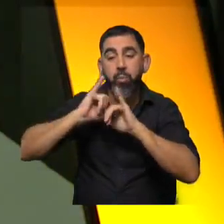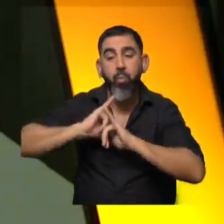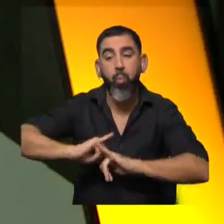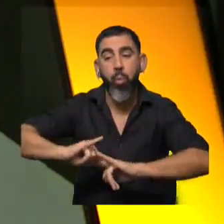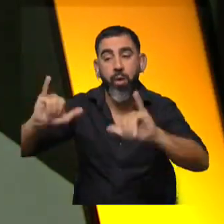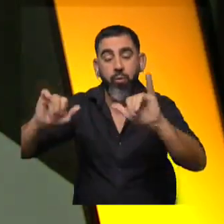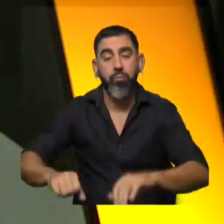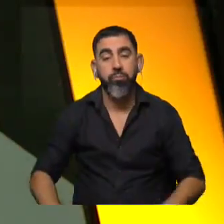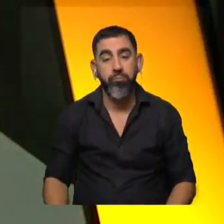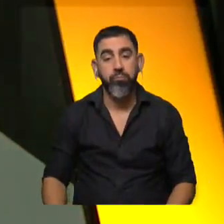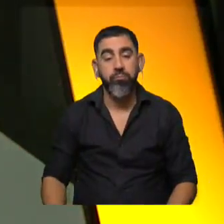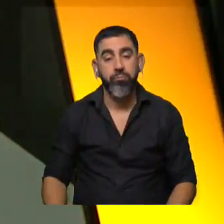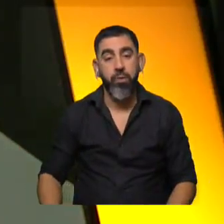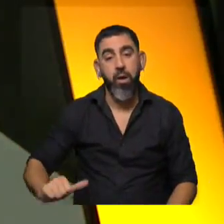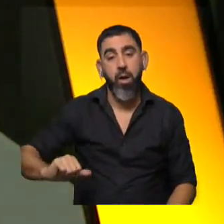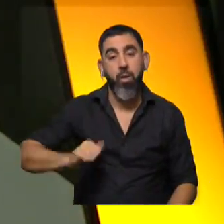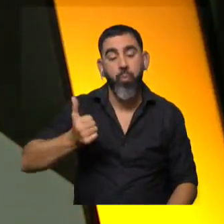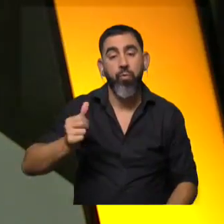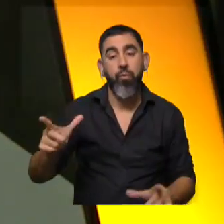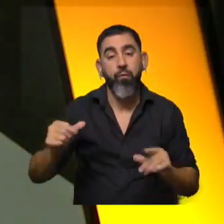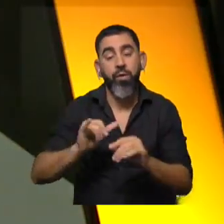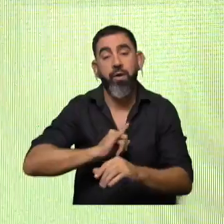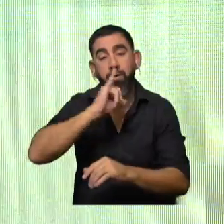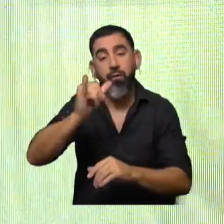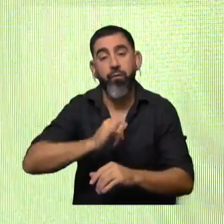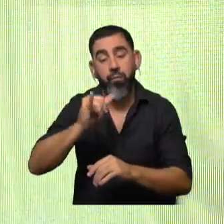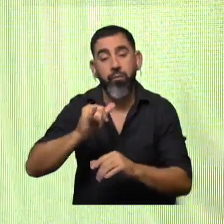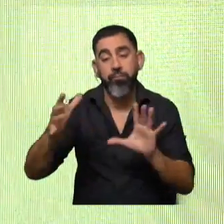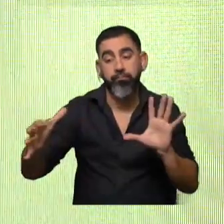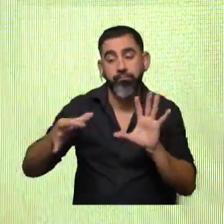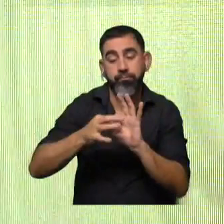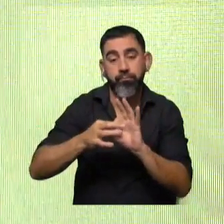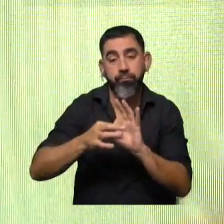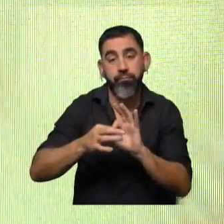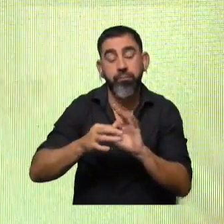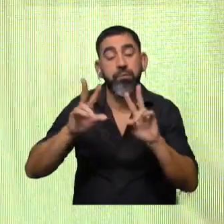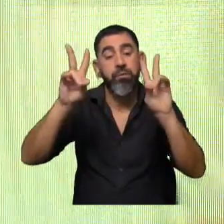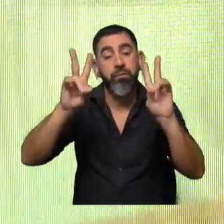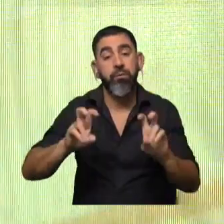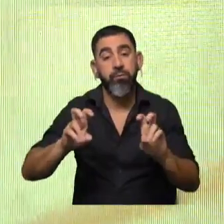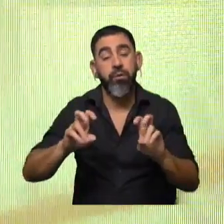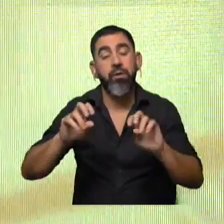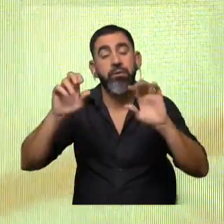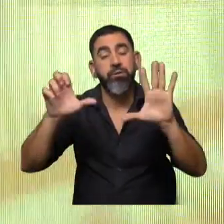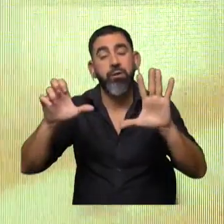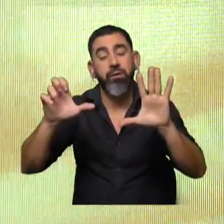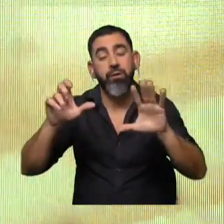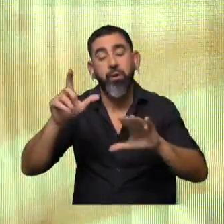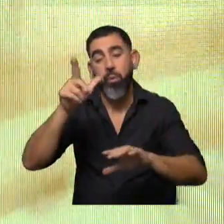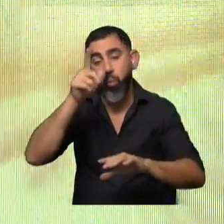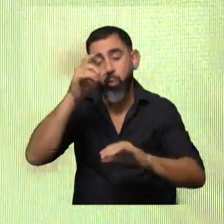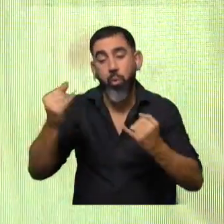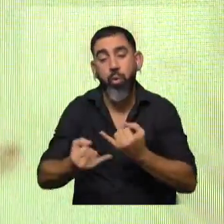Bien. Y aprovecho el cierre de tu informe para engancharlo con lo que viene a continuación, porque estamos en el marco, el 6 es el Día Mundial